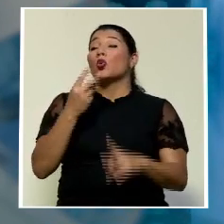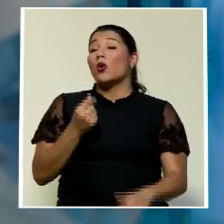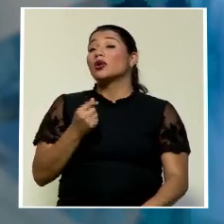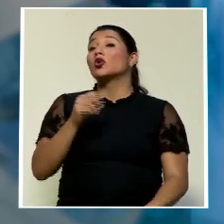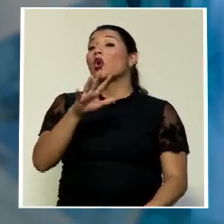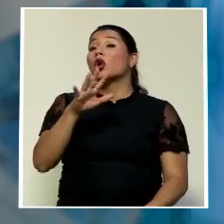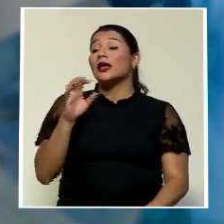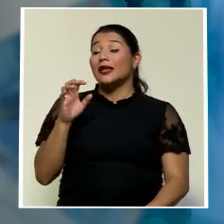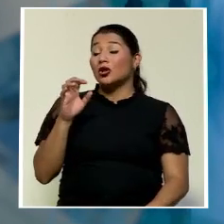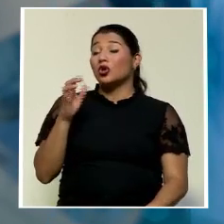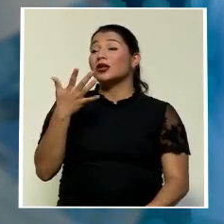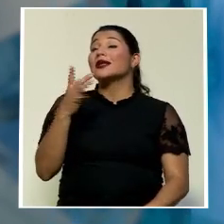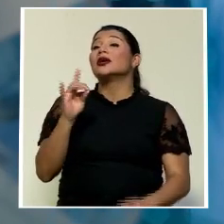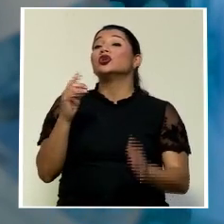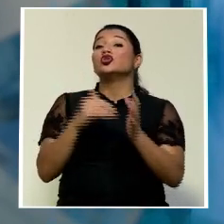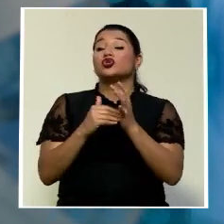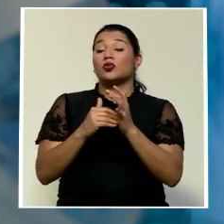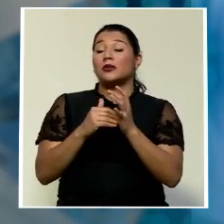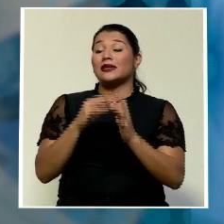a